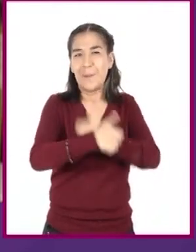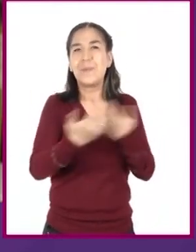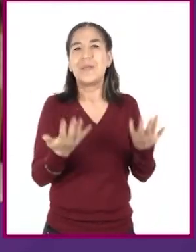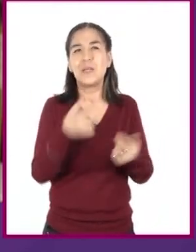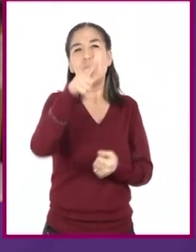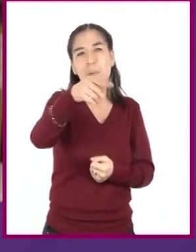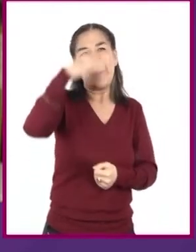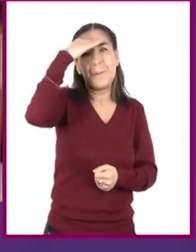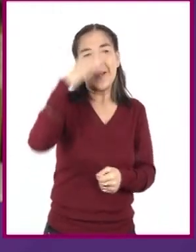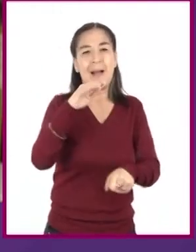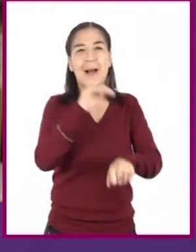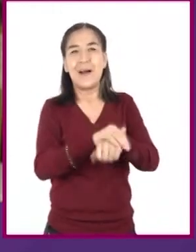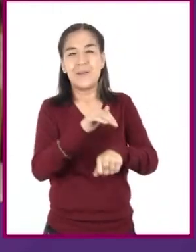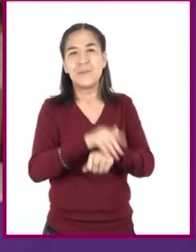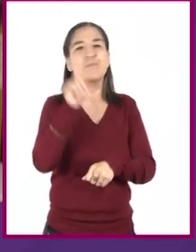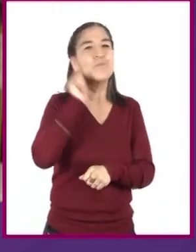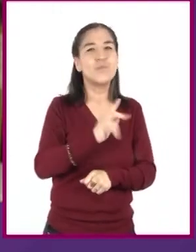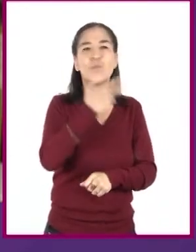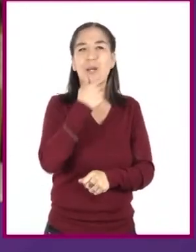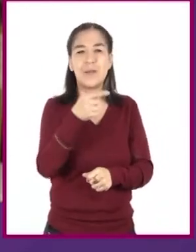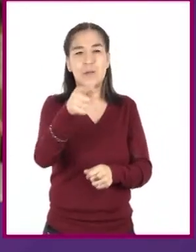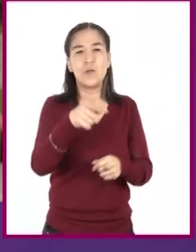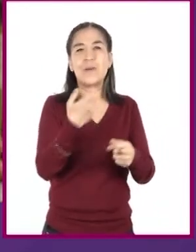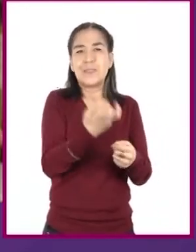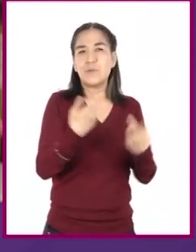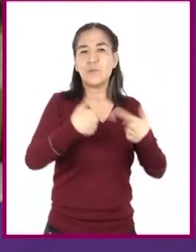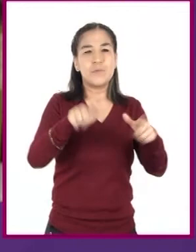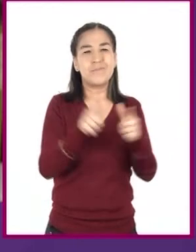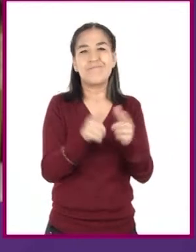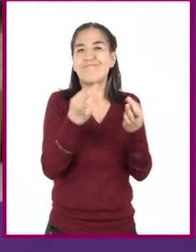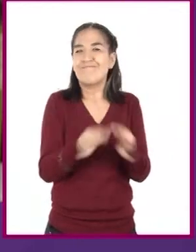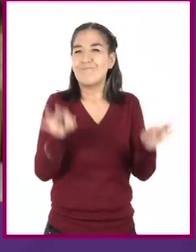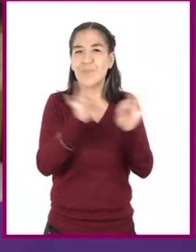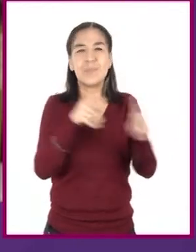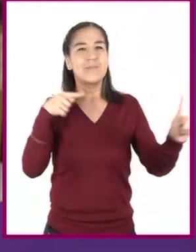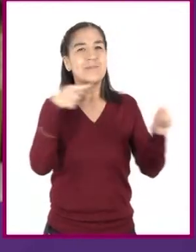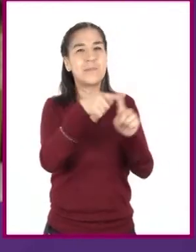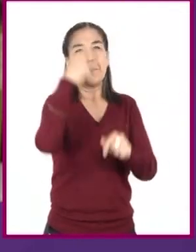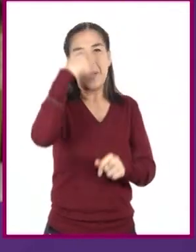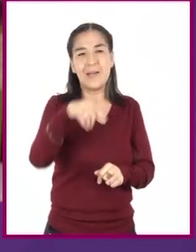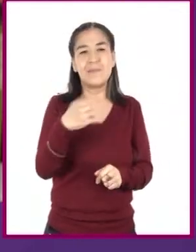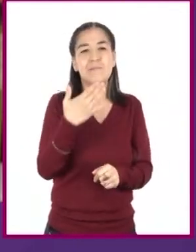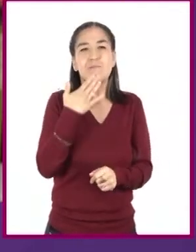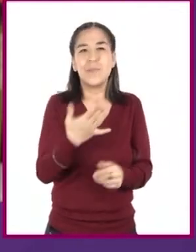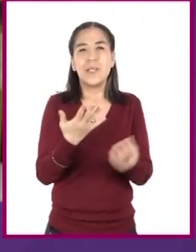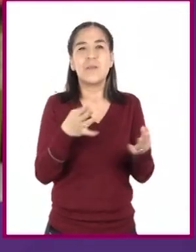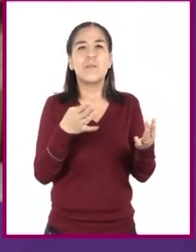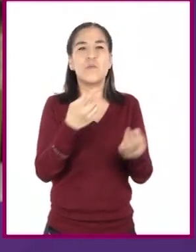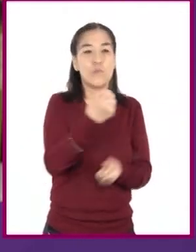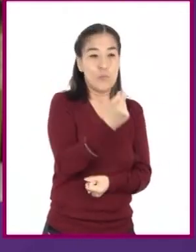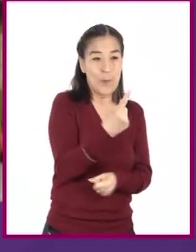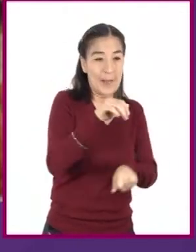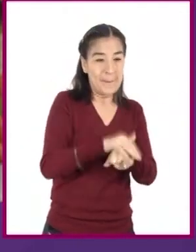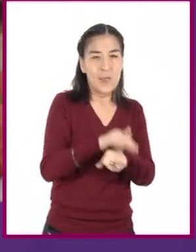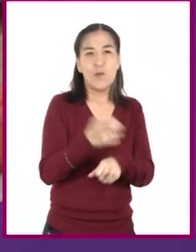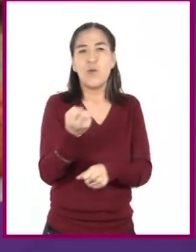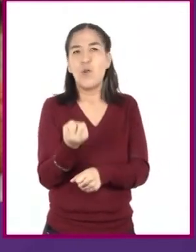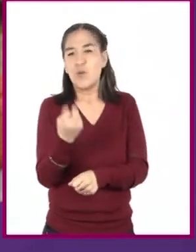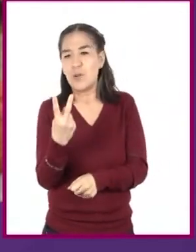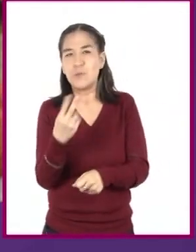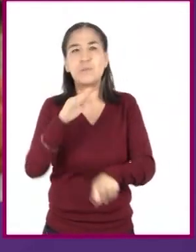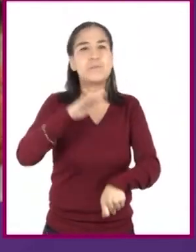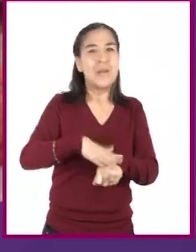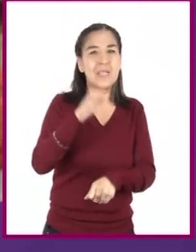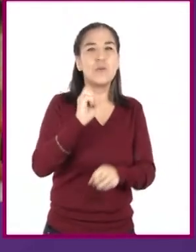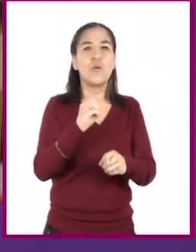piensen en sus amigos y sus amigas. Esto es un grupo fundamental de referencia, que puede ser uno o varios. Tal vez tengan un grupo